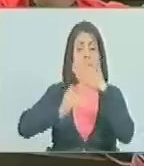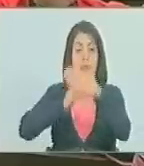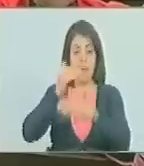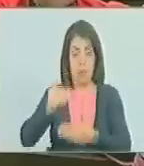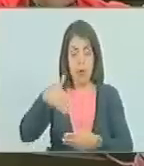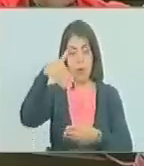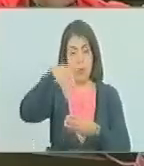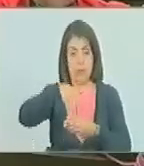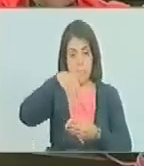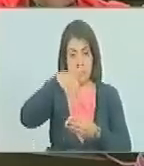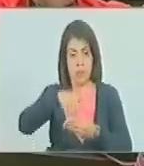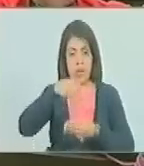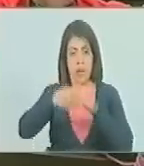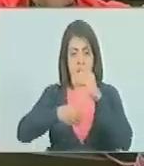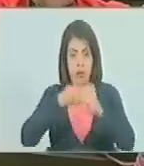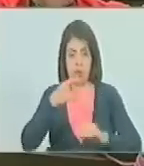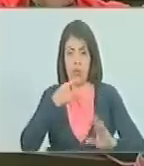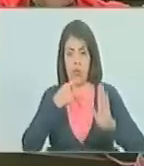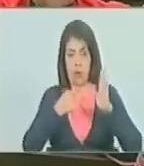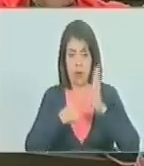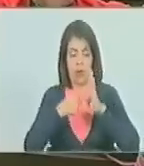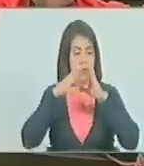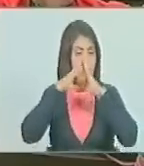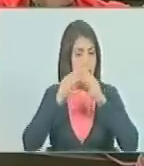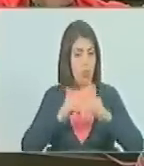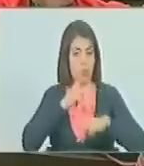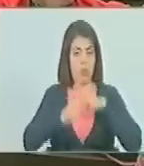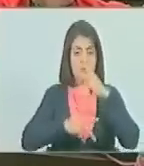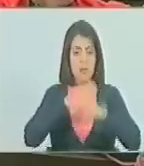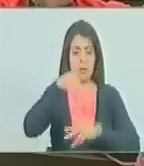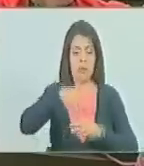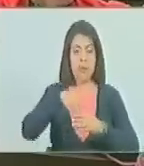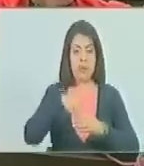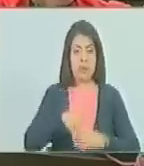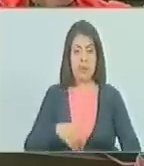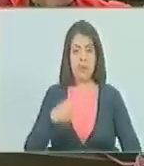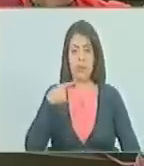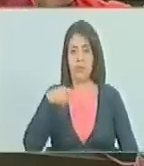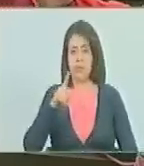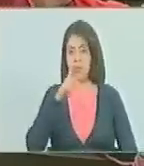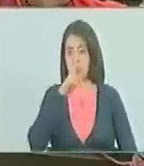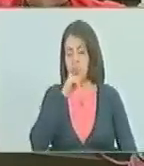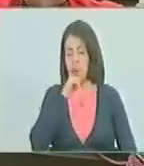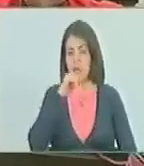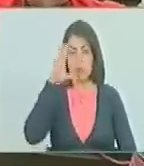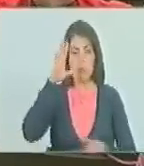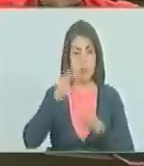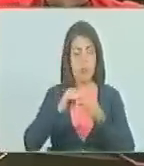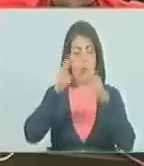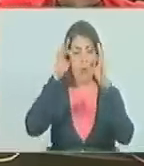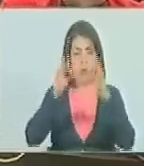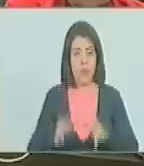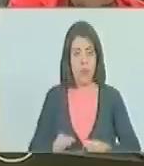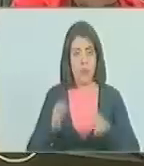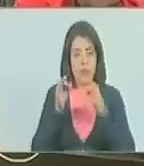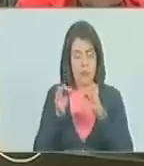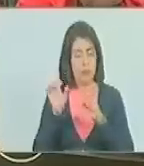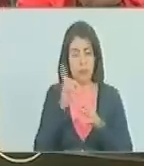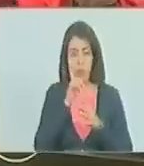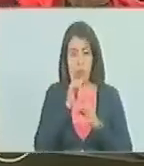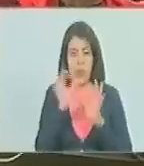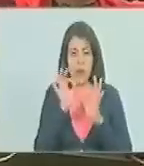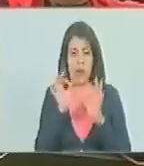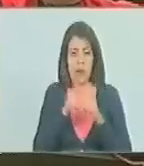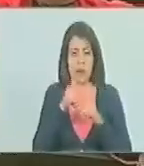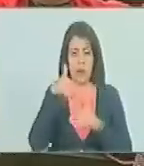de haberse efectuado el proceso electoral, no tenemos resultados definitivos oficiales.